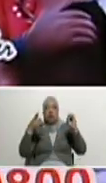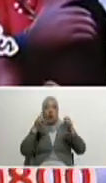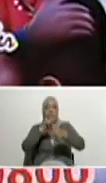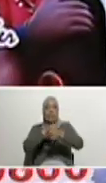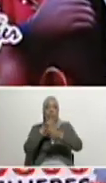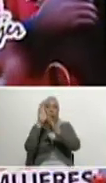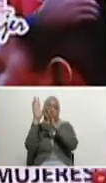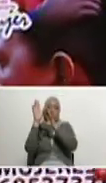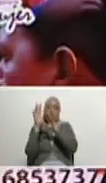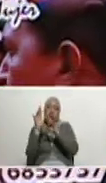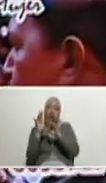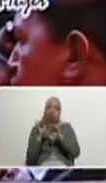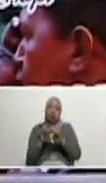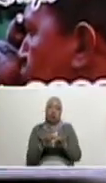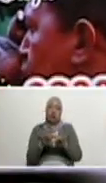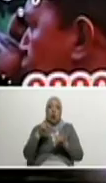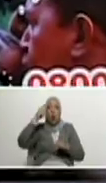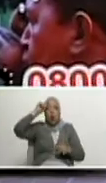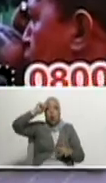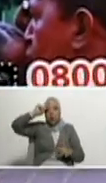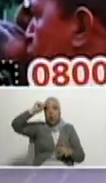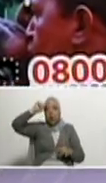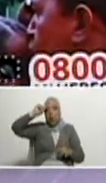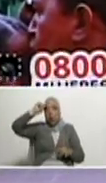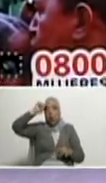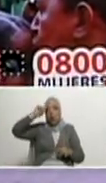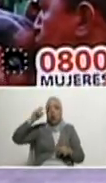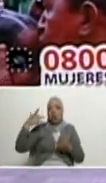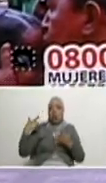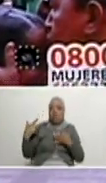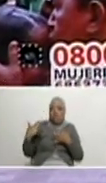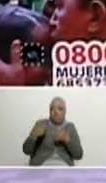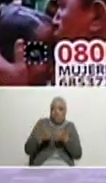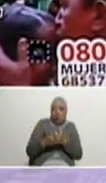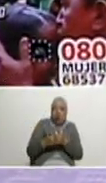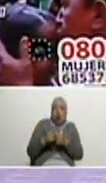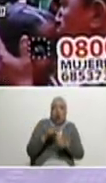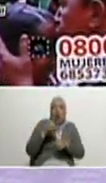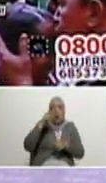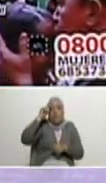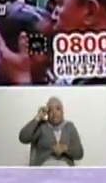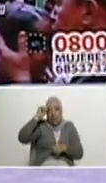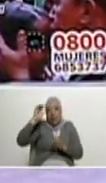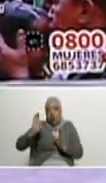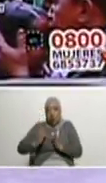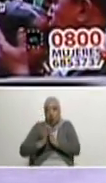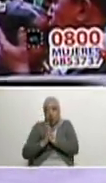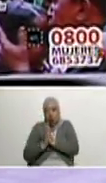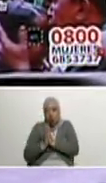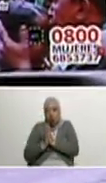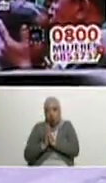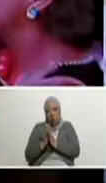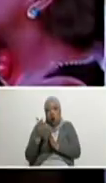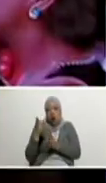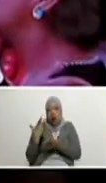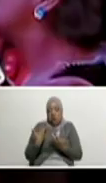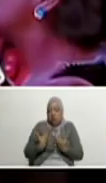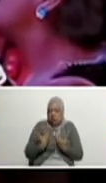José Gregorio Hernández, siempre al lado de nosotros, siempre José Gregorio con nosotros. Mira, Gabriela,